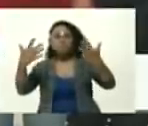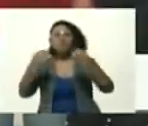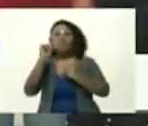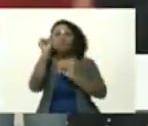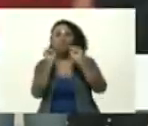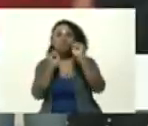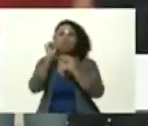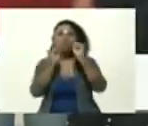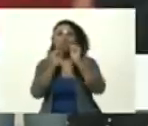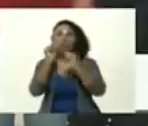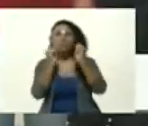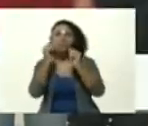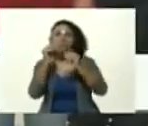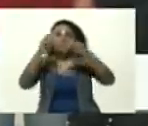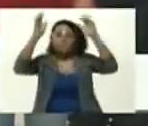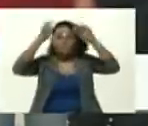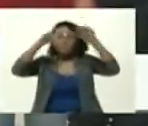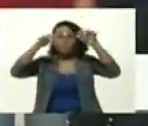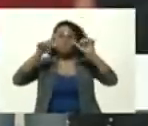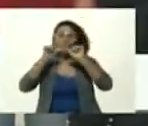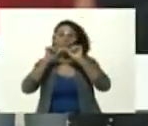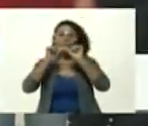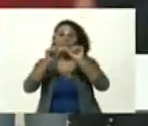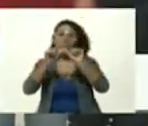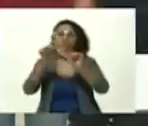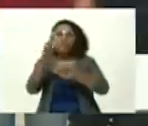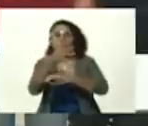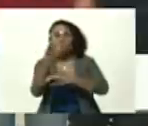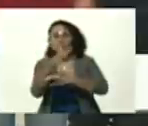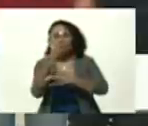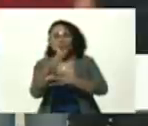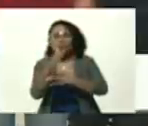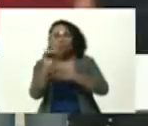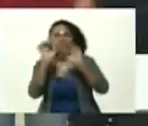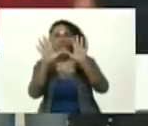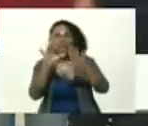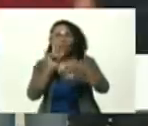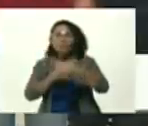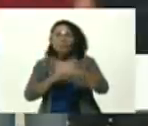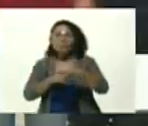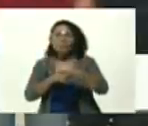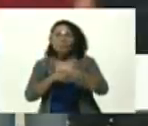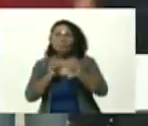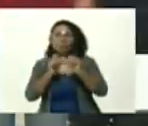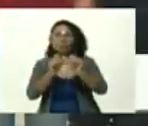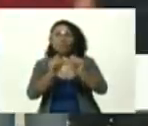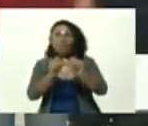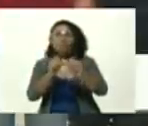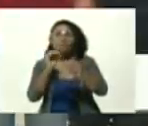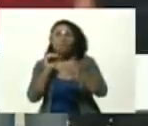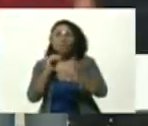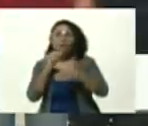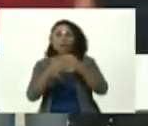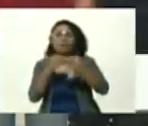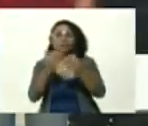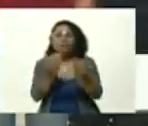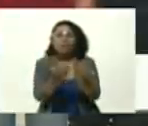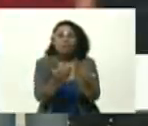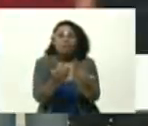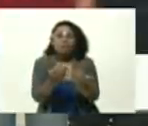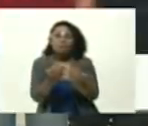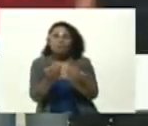Si la lluvia se mantuviese durante más de 10 minutos consecutivos, tendríamos que retirarla